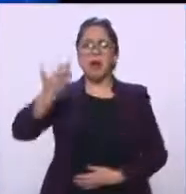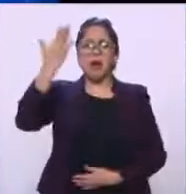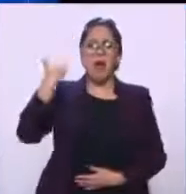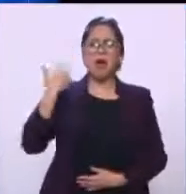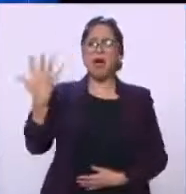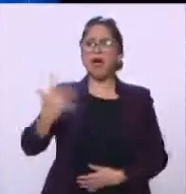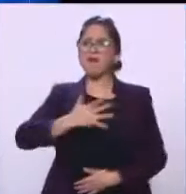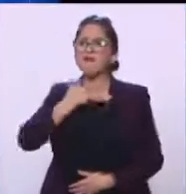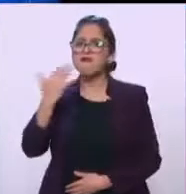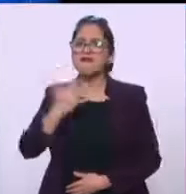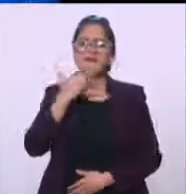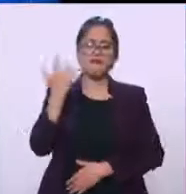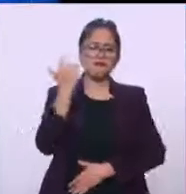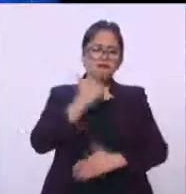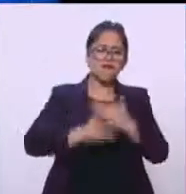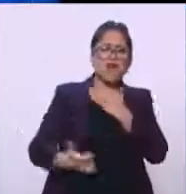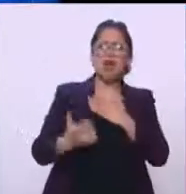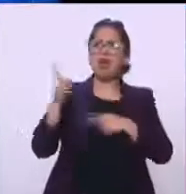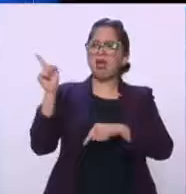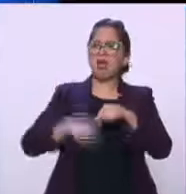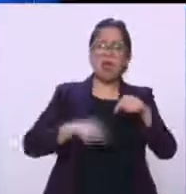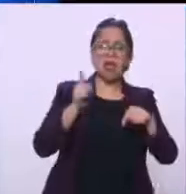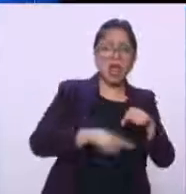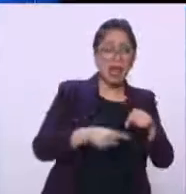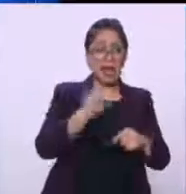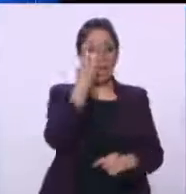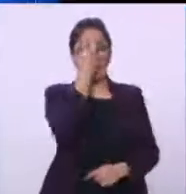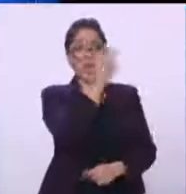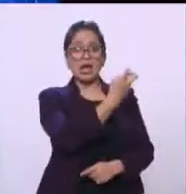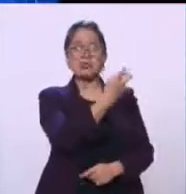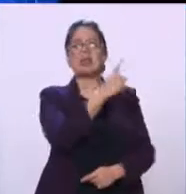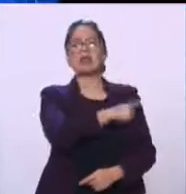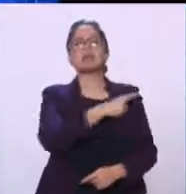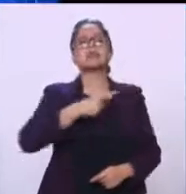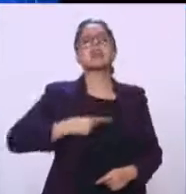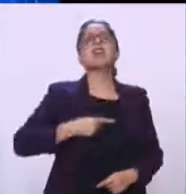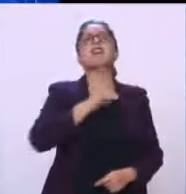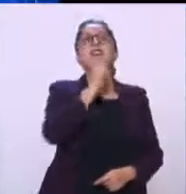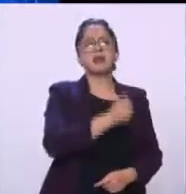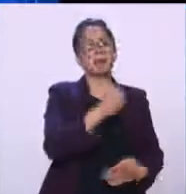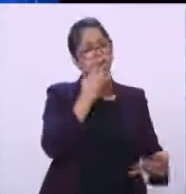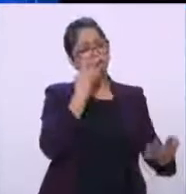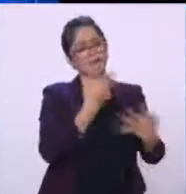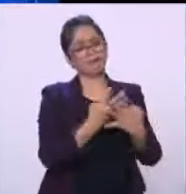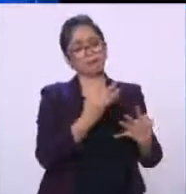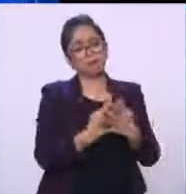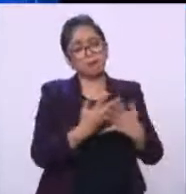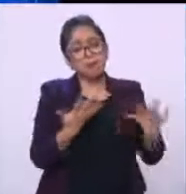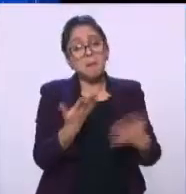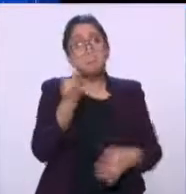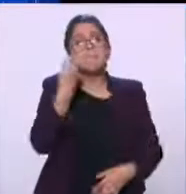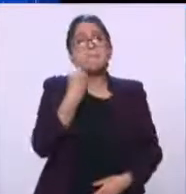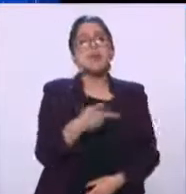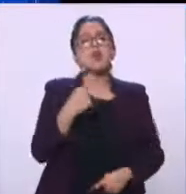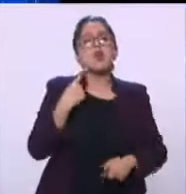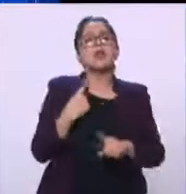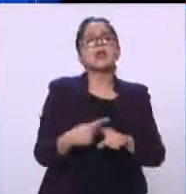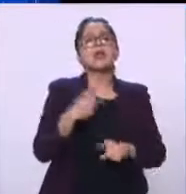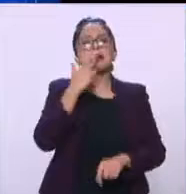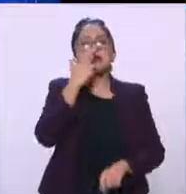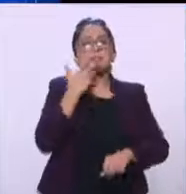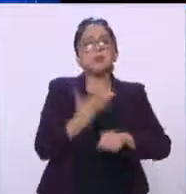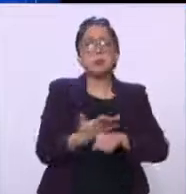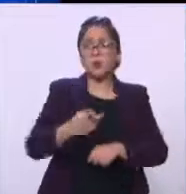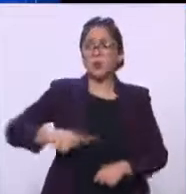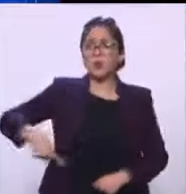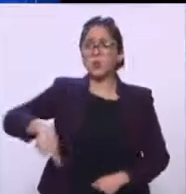y que dañaron tanto a la nación a través de la corrupción paguen, pero está en nosotros, en la población, el impartir la